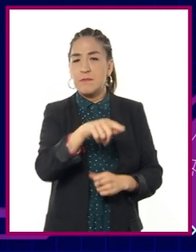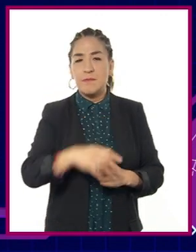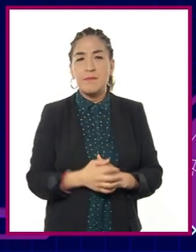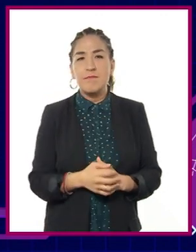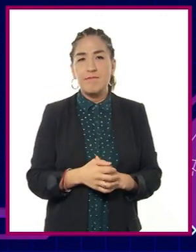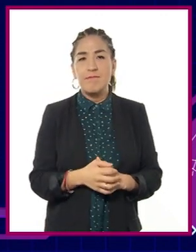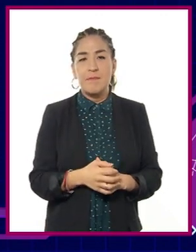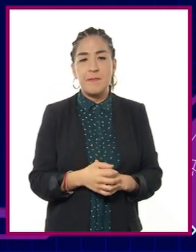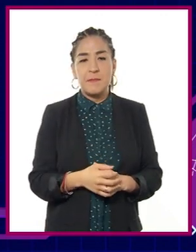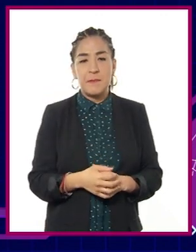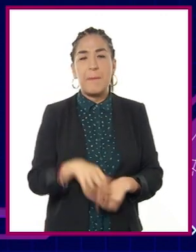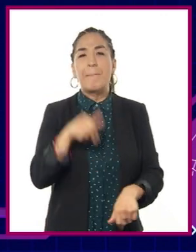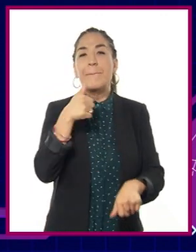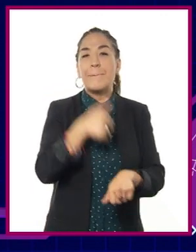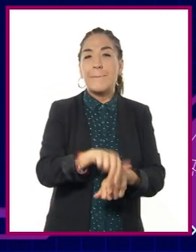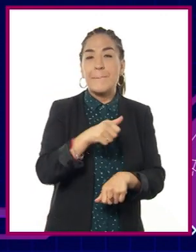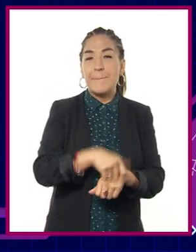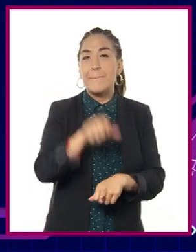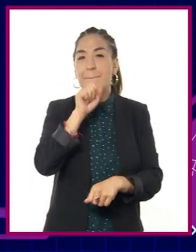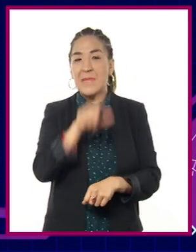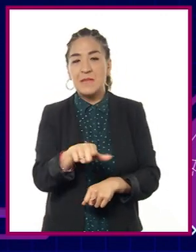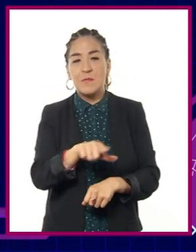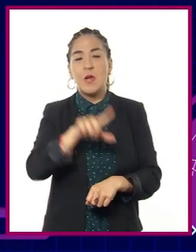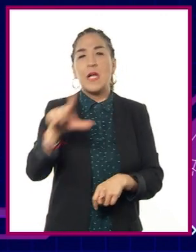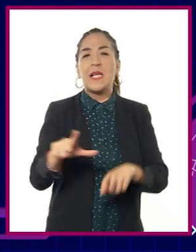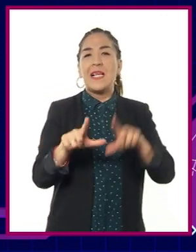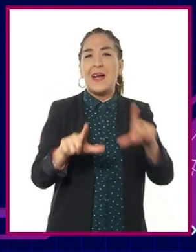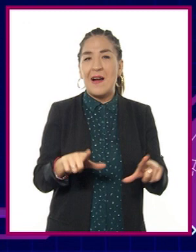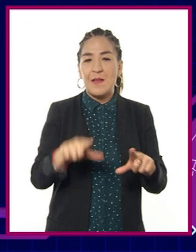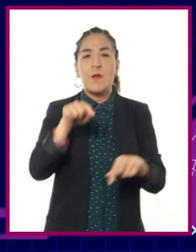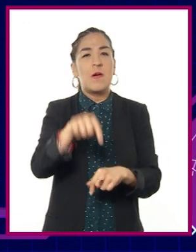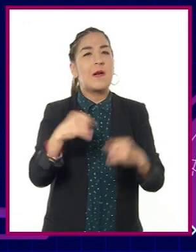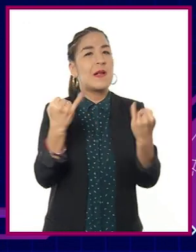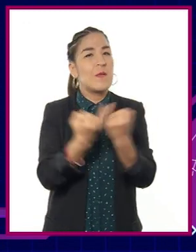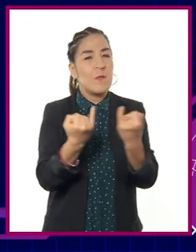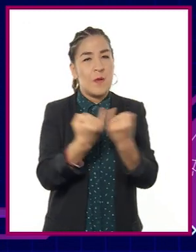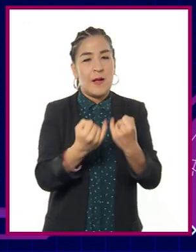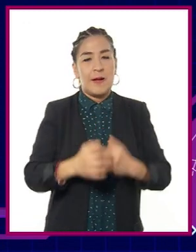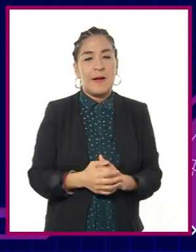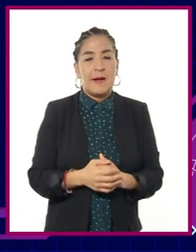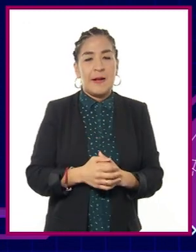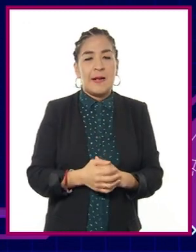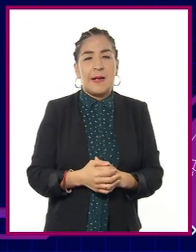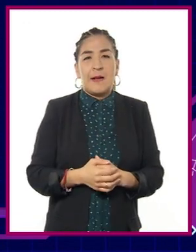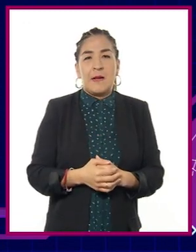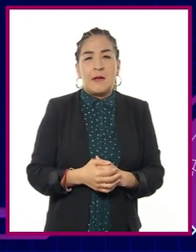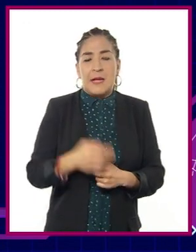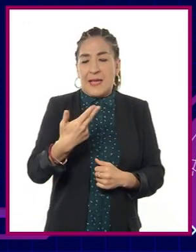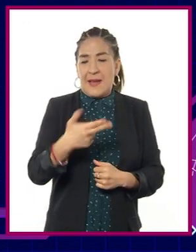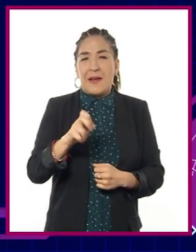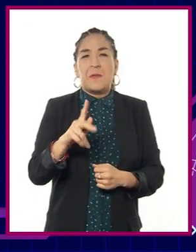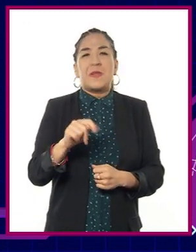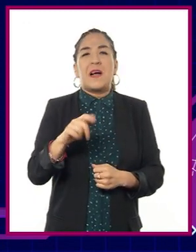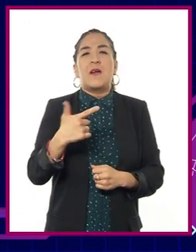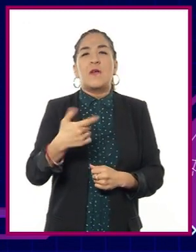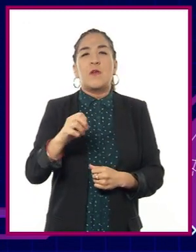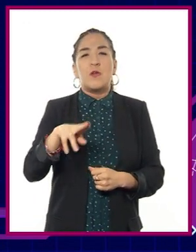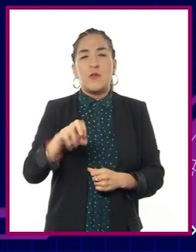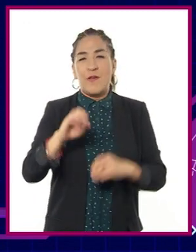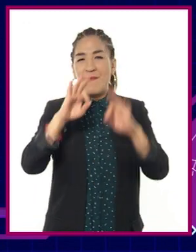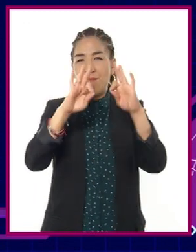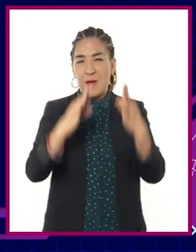con base en el número de lados iguales que tienen. El heptágono tiene 7